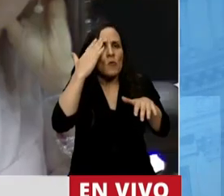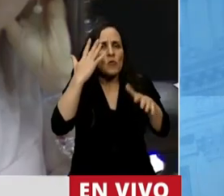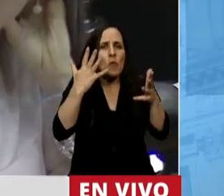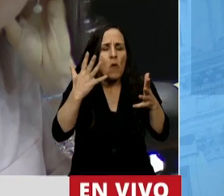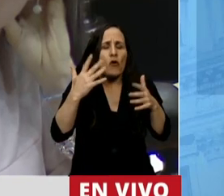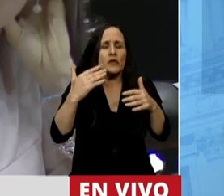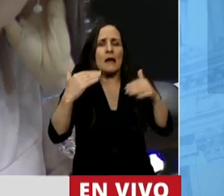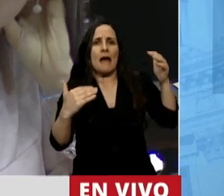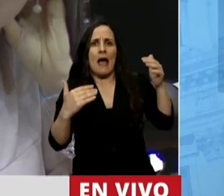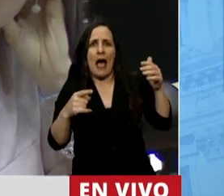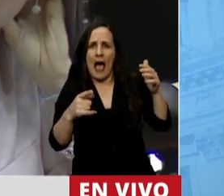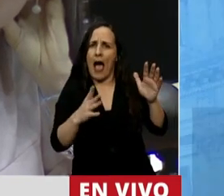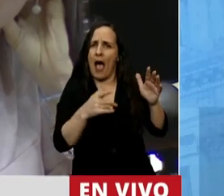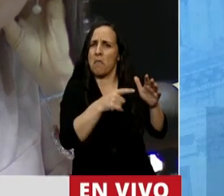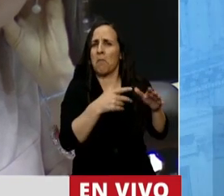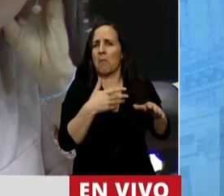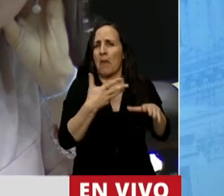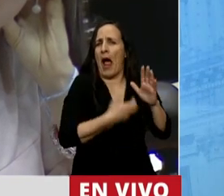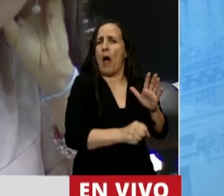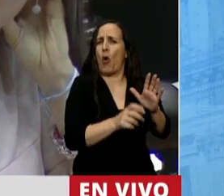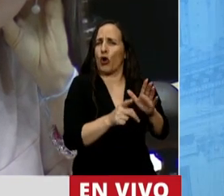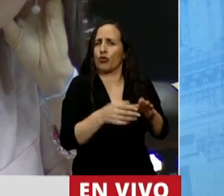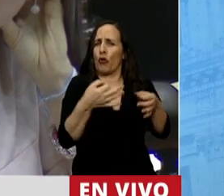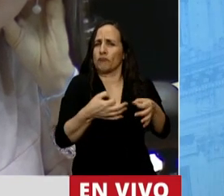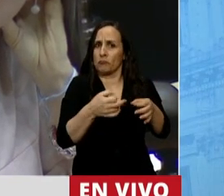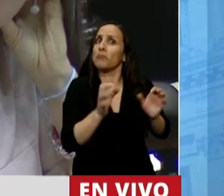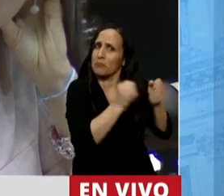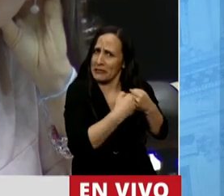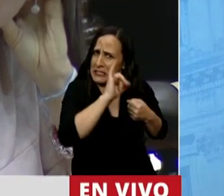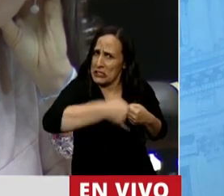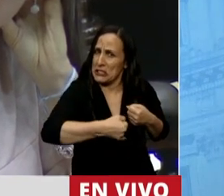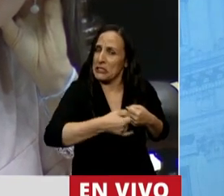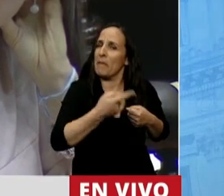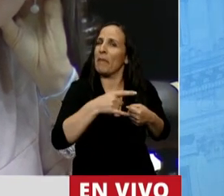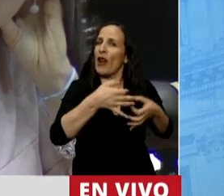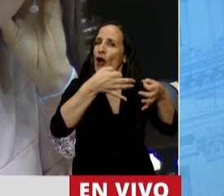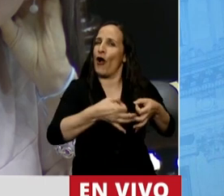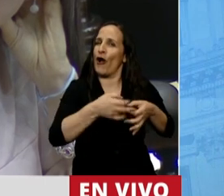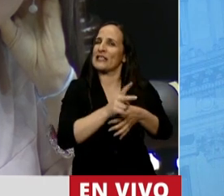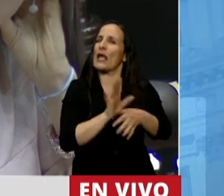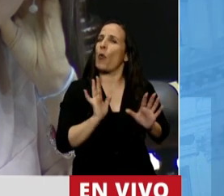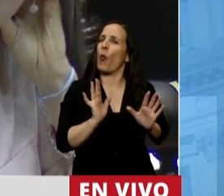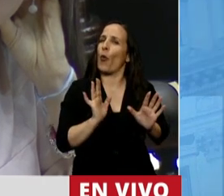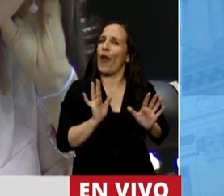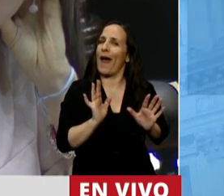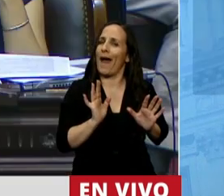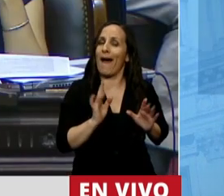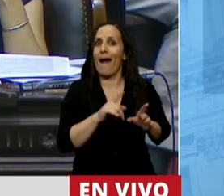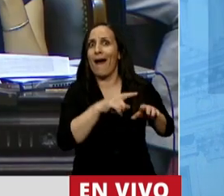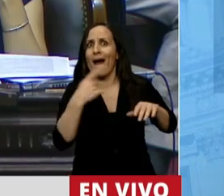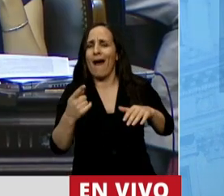siguen practicando abortos de manera segura, aunque clandestina. En cambio, las mujeres más